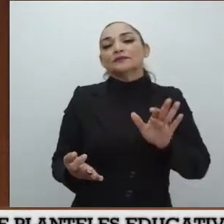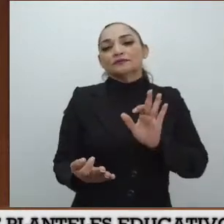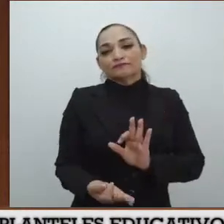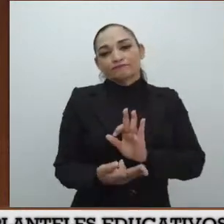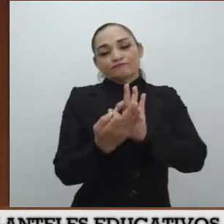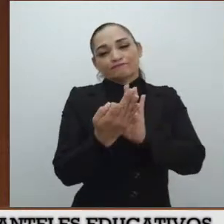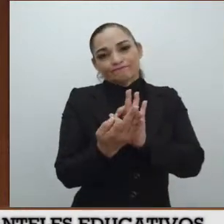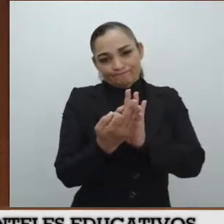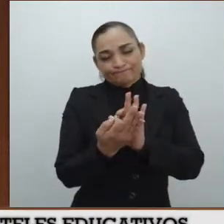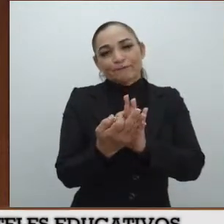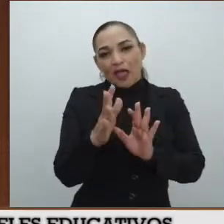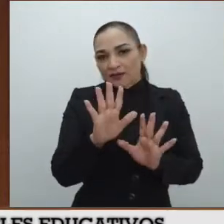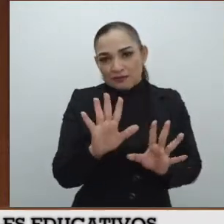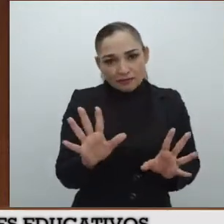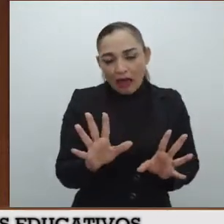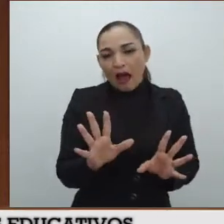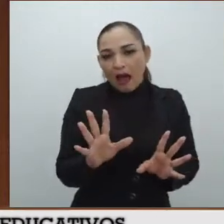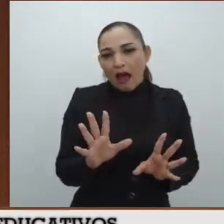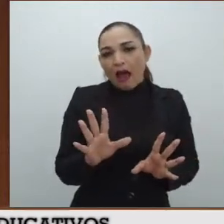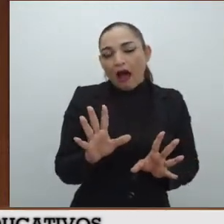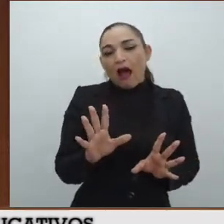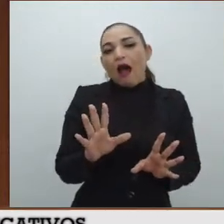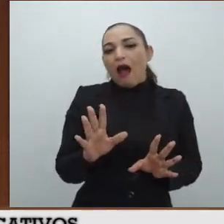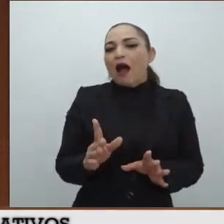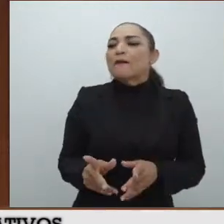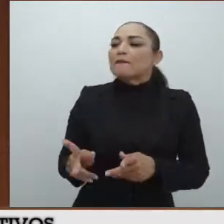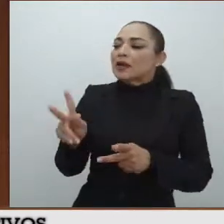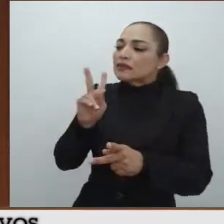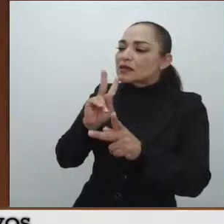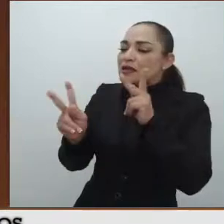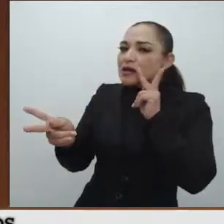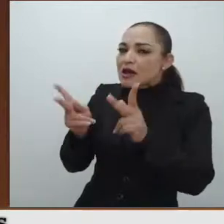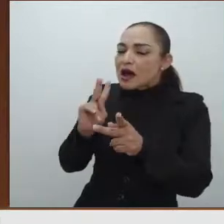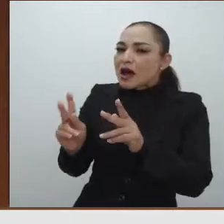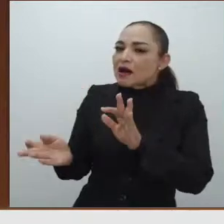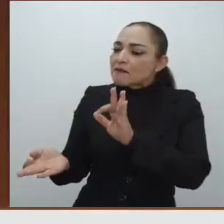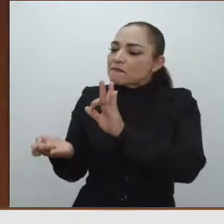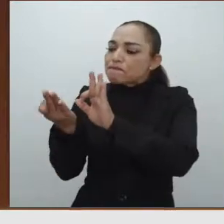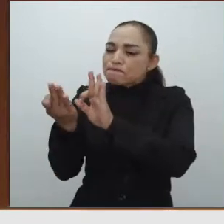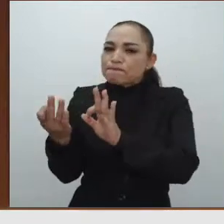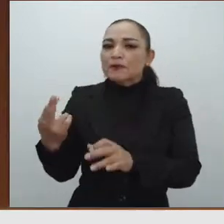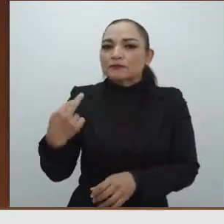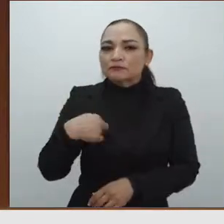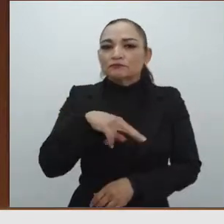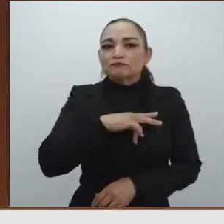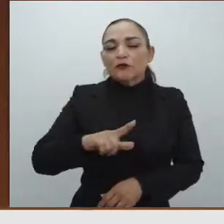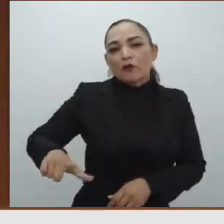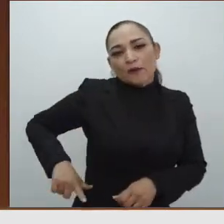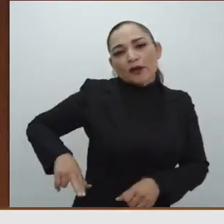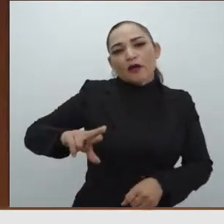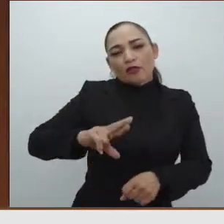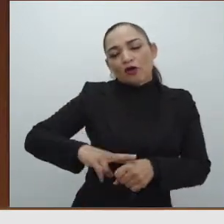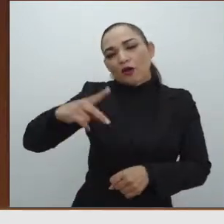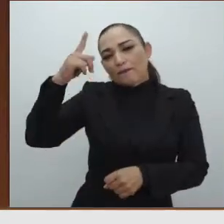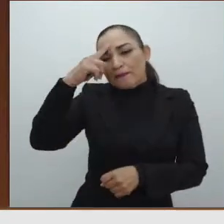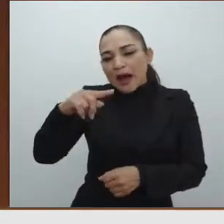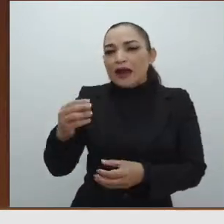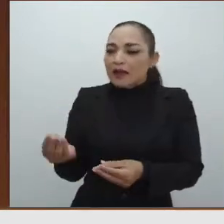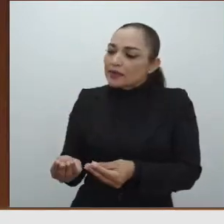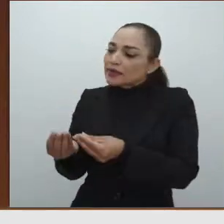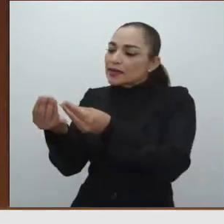como bien lo dije, con nuestro gobernador, hacerle la entrega del diagnóstico que tenemos